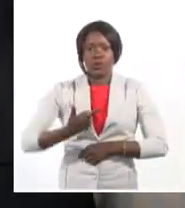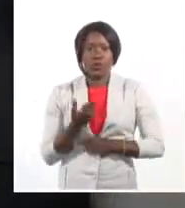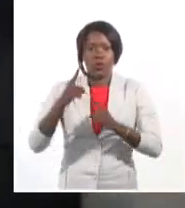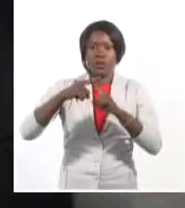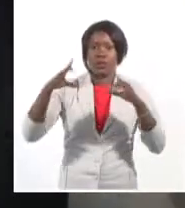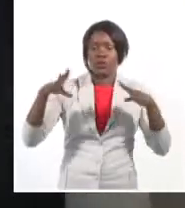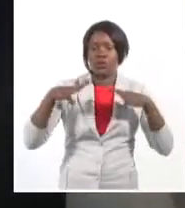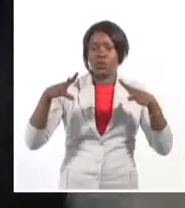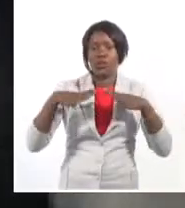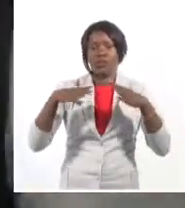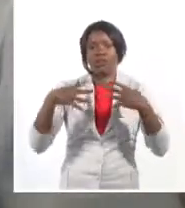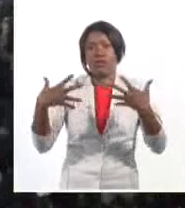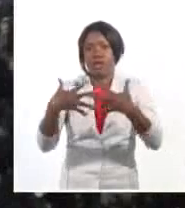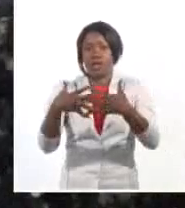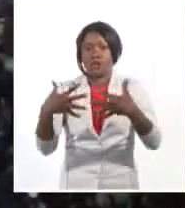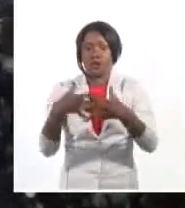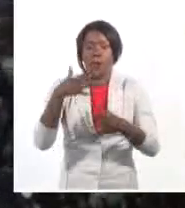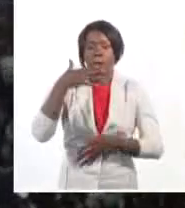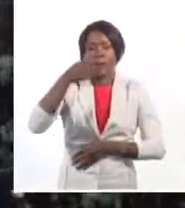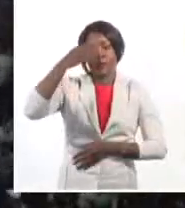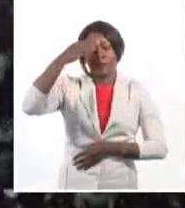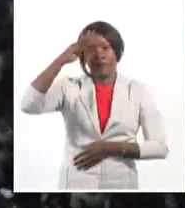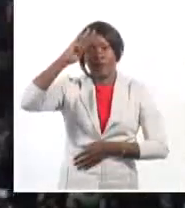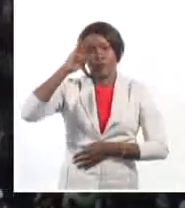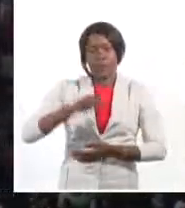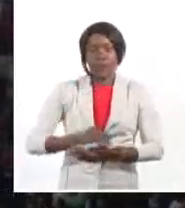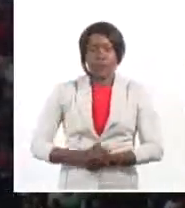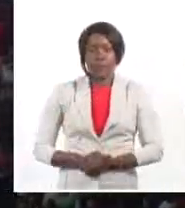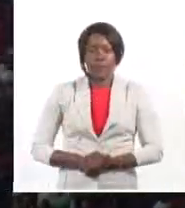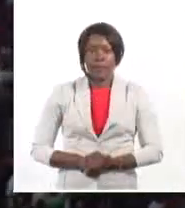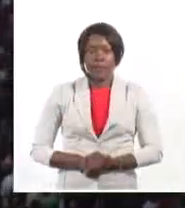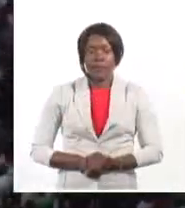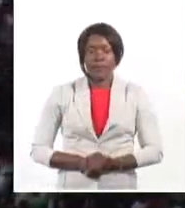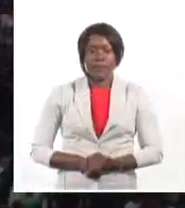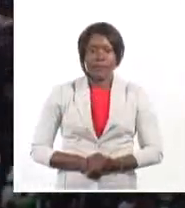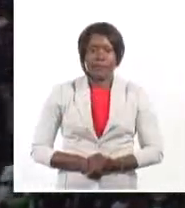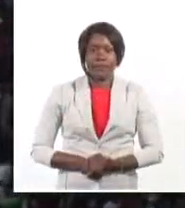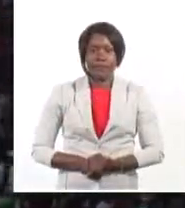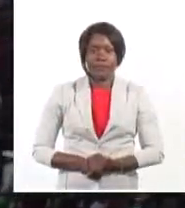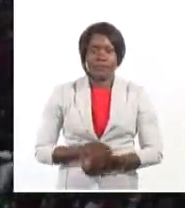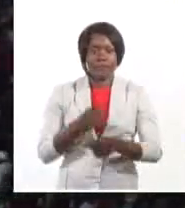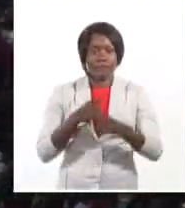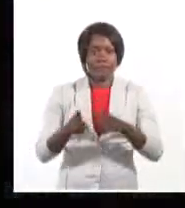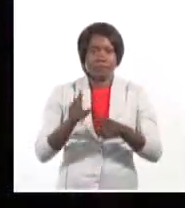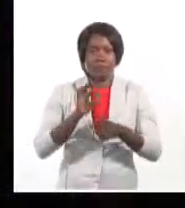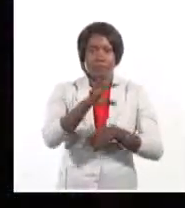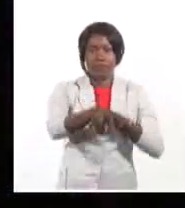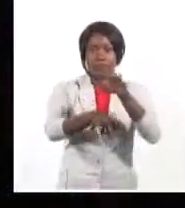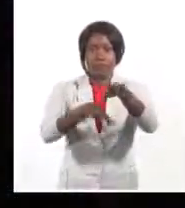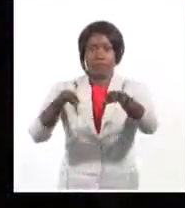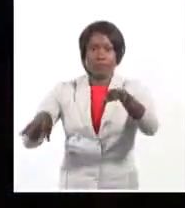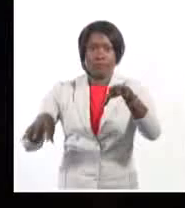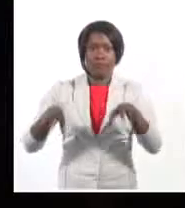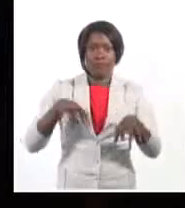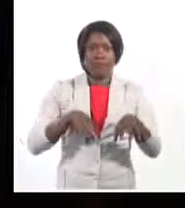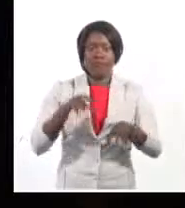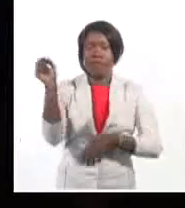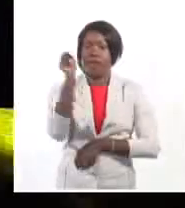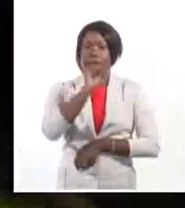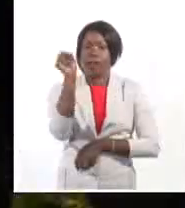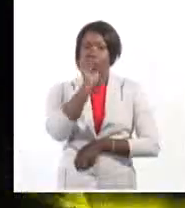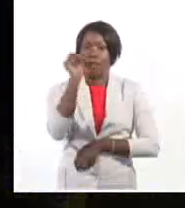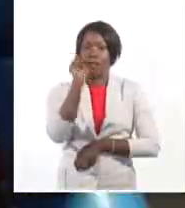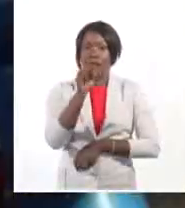el quehacer del turismo en Cuba y internacionalmente. Aparte de los conciertos realizados en el barrio La Corbata